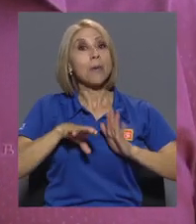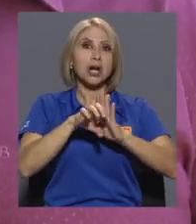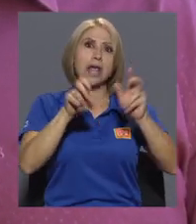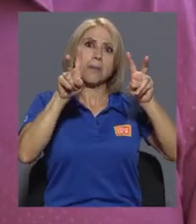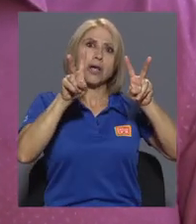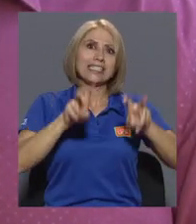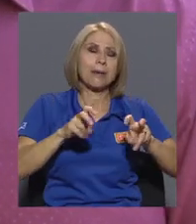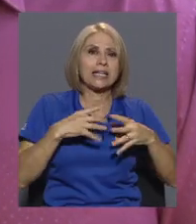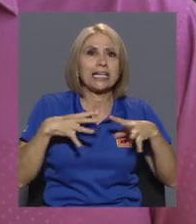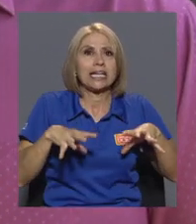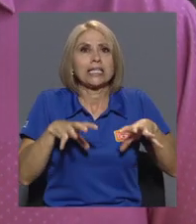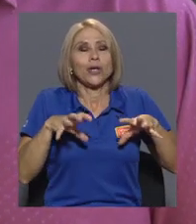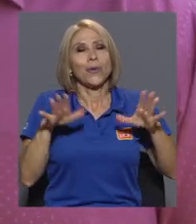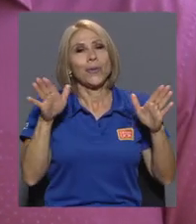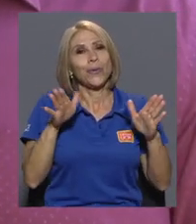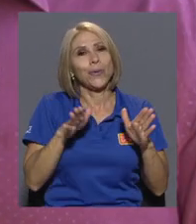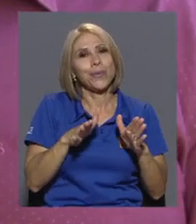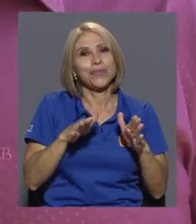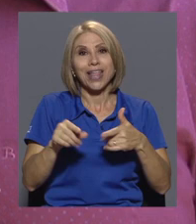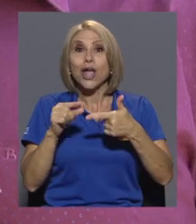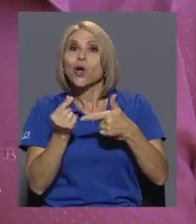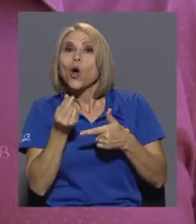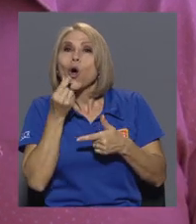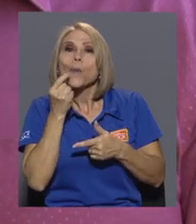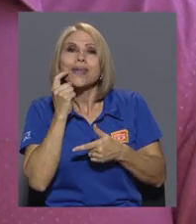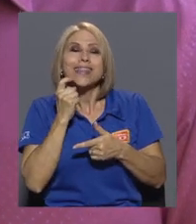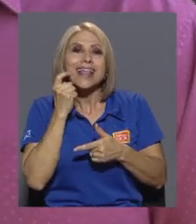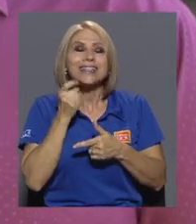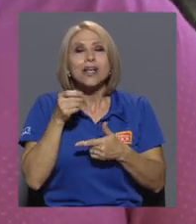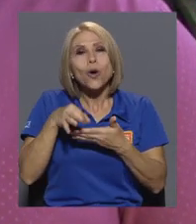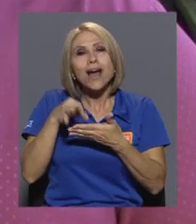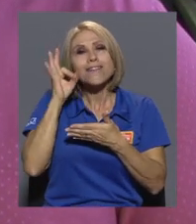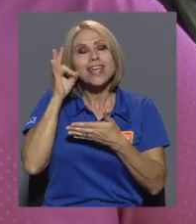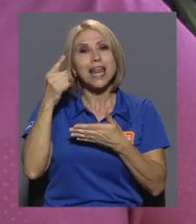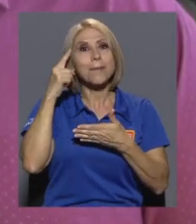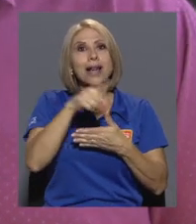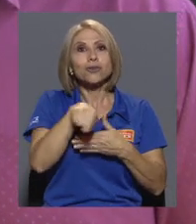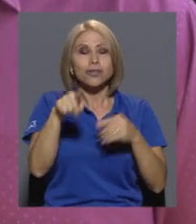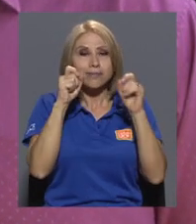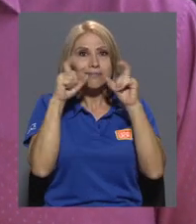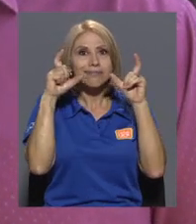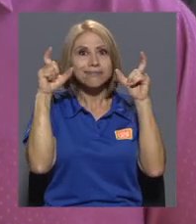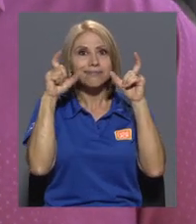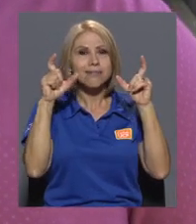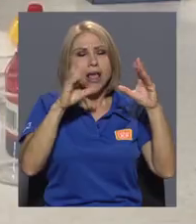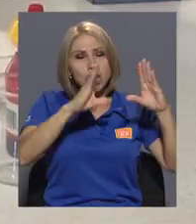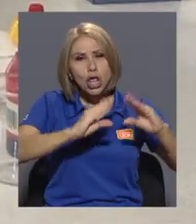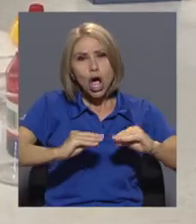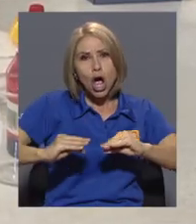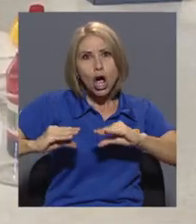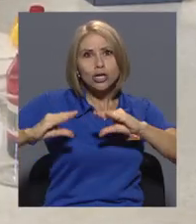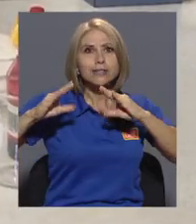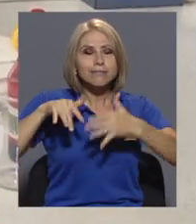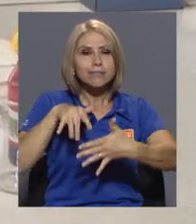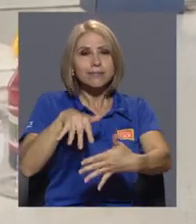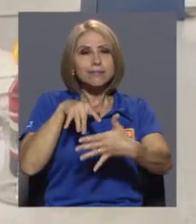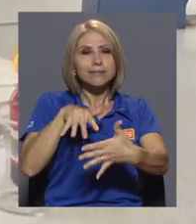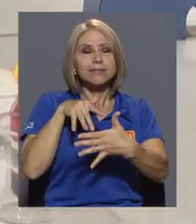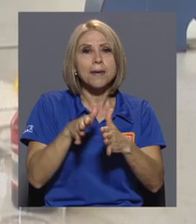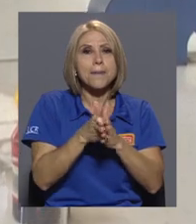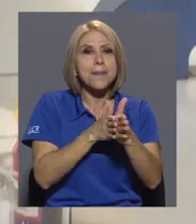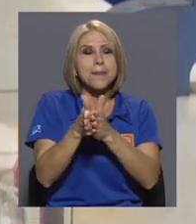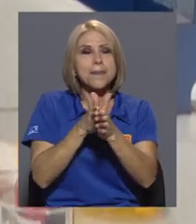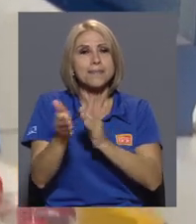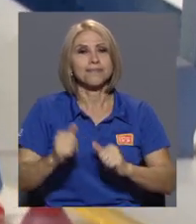y las gomitas que tienen cafeína nos sirven para darnos energía por ejemplo en una noche larga de estudio o un momento donde ocupamos rendir más